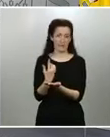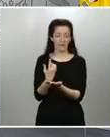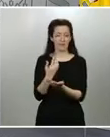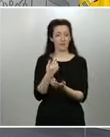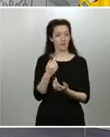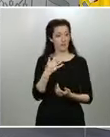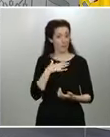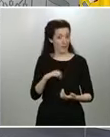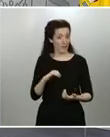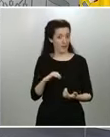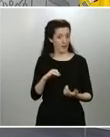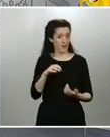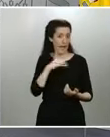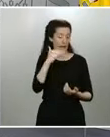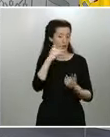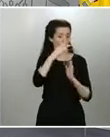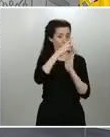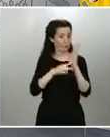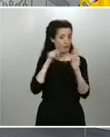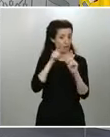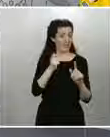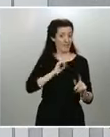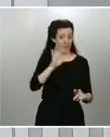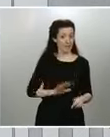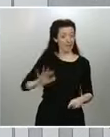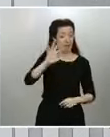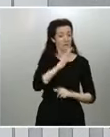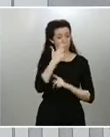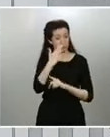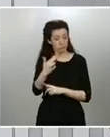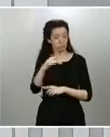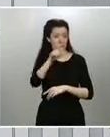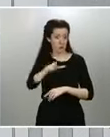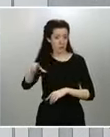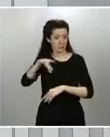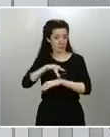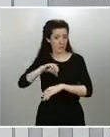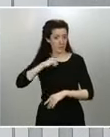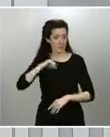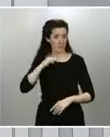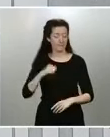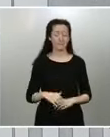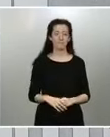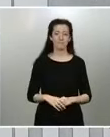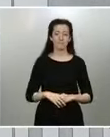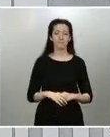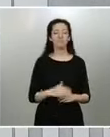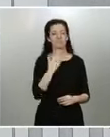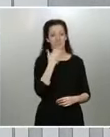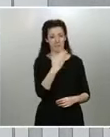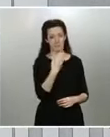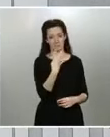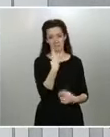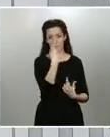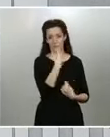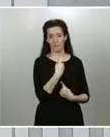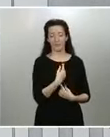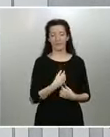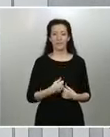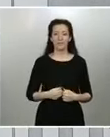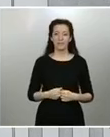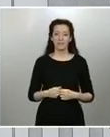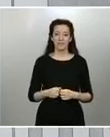muchísimas gracias laura por tus cuatro preguntas bien estamos haciendo un seguimiento como como ha ido